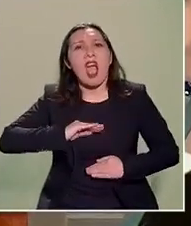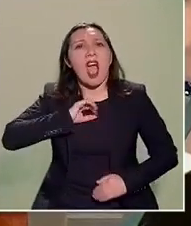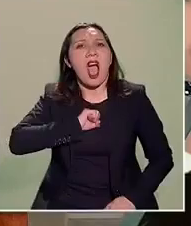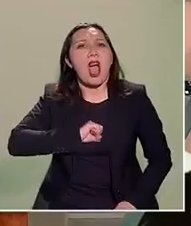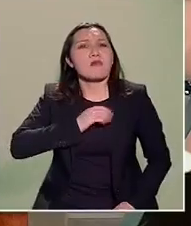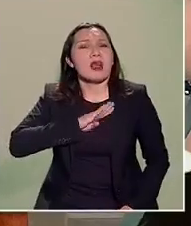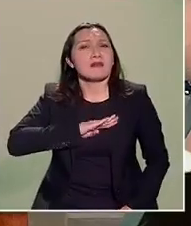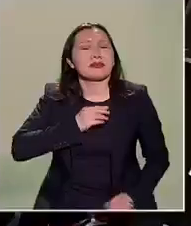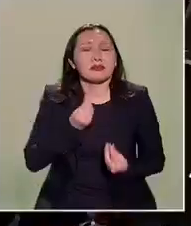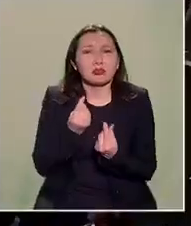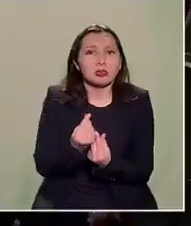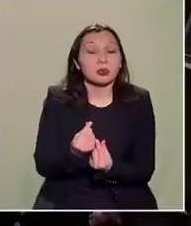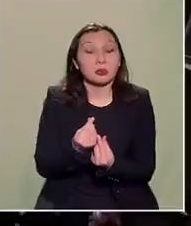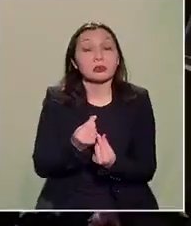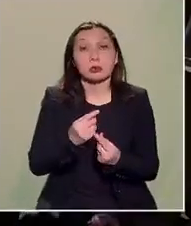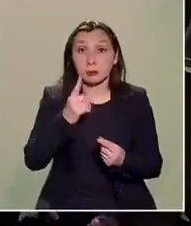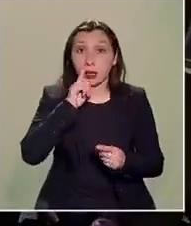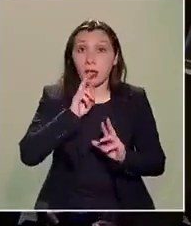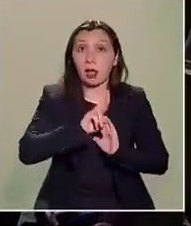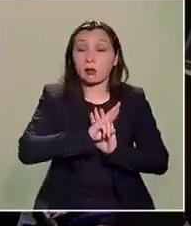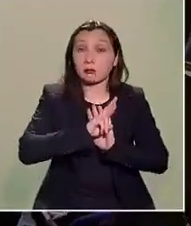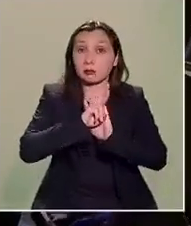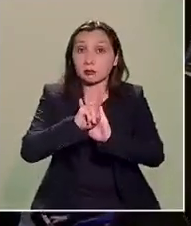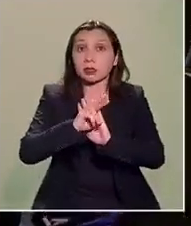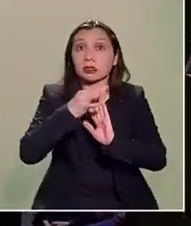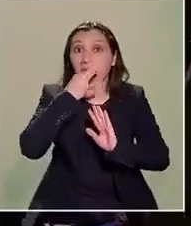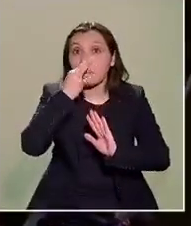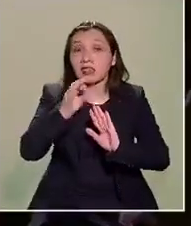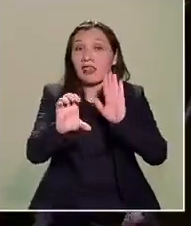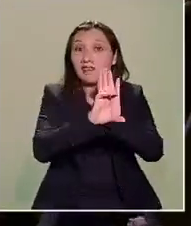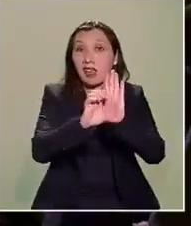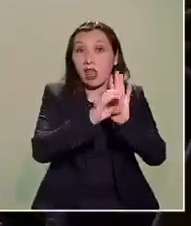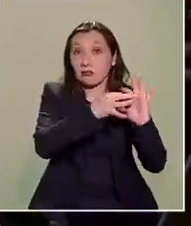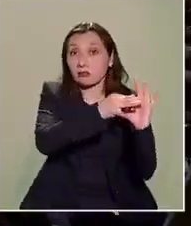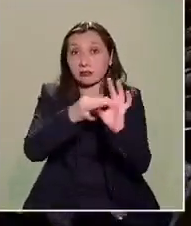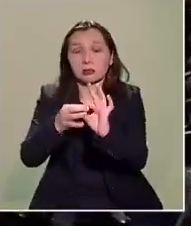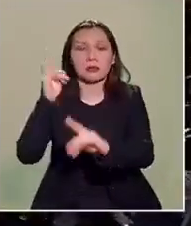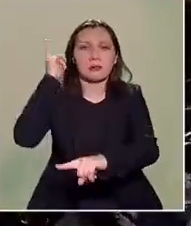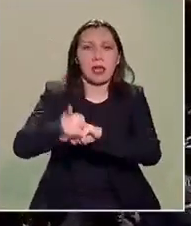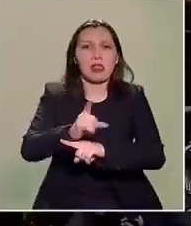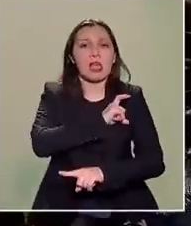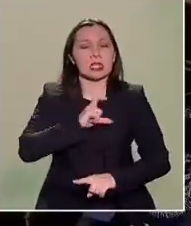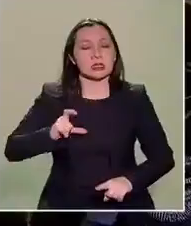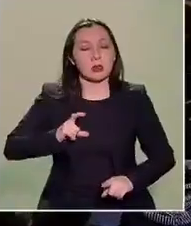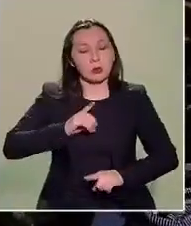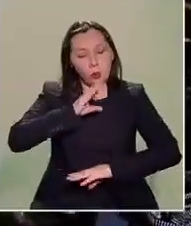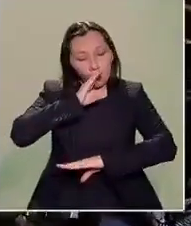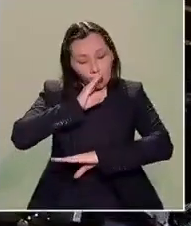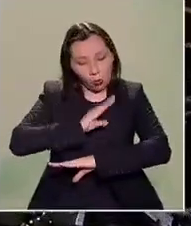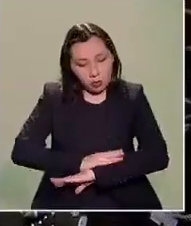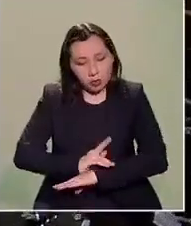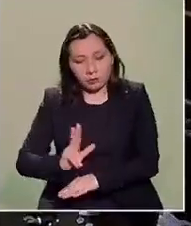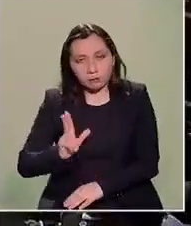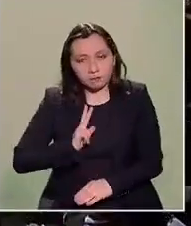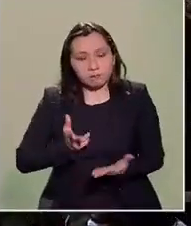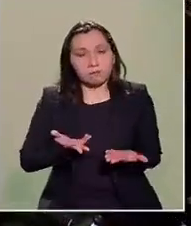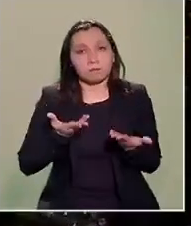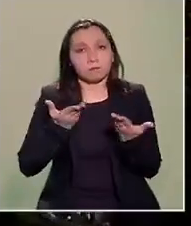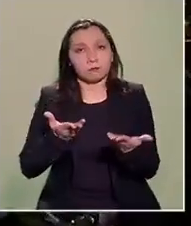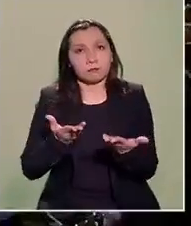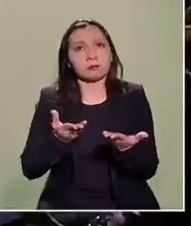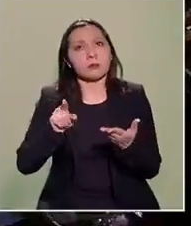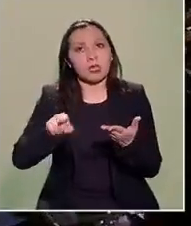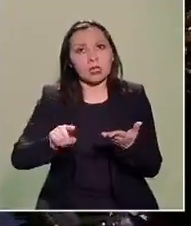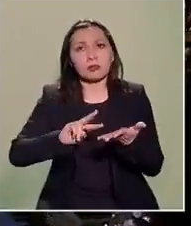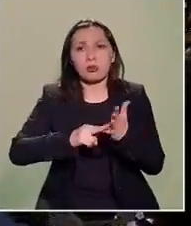por el contrario el mensaje evangélico manda al cristiano a ser humilde y gentil ante